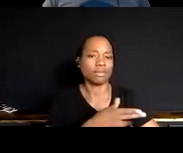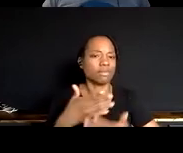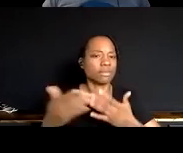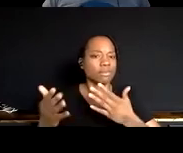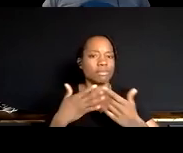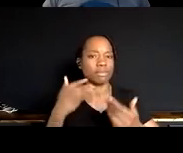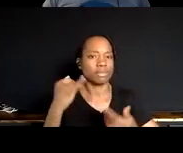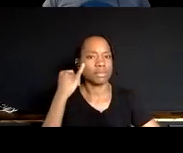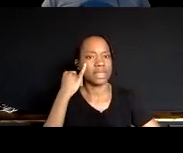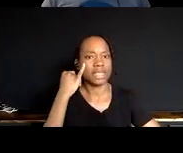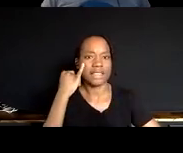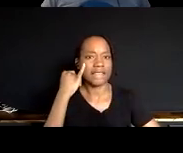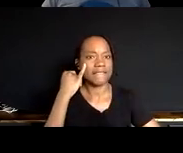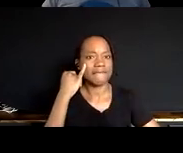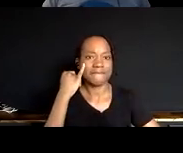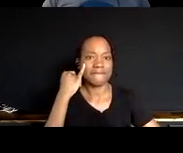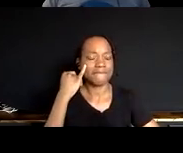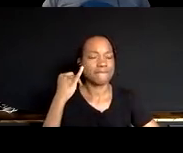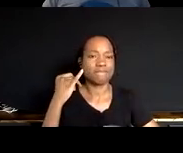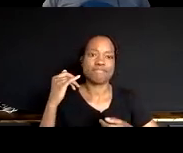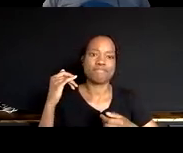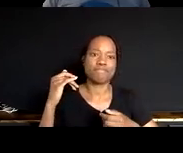no importaba si yo fuera.